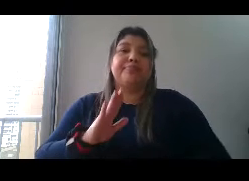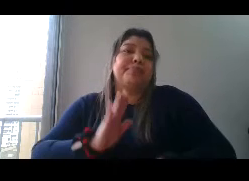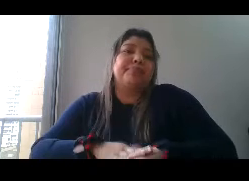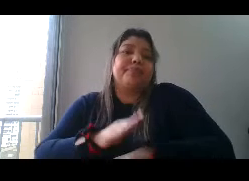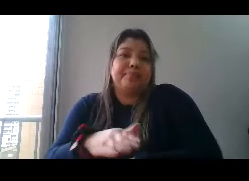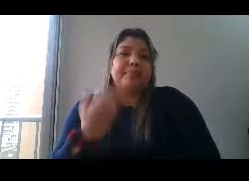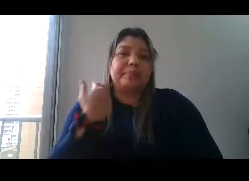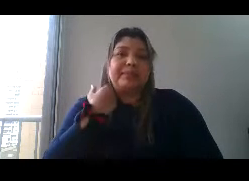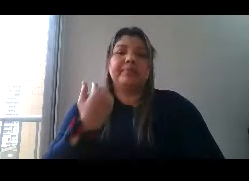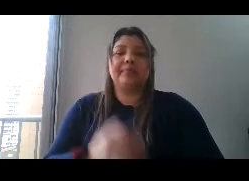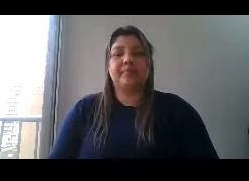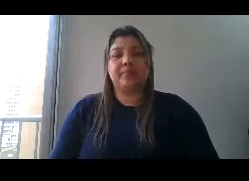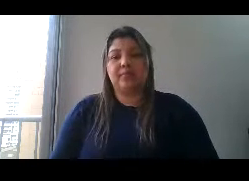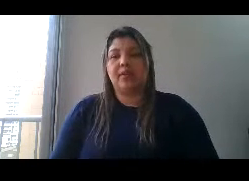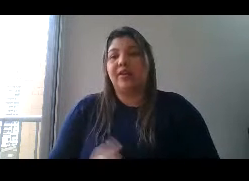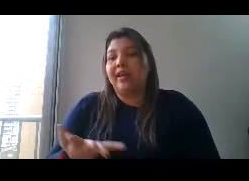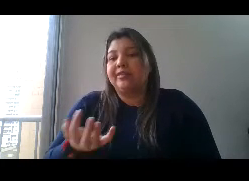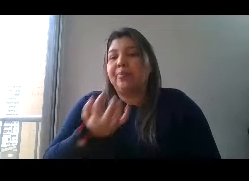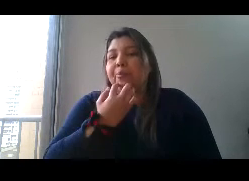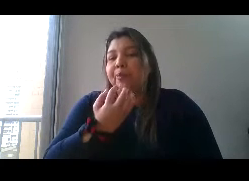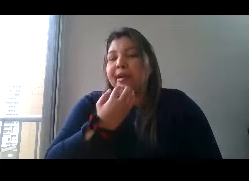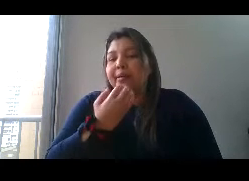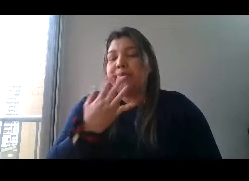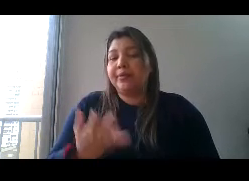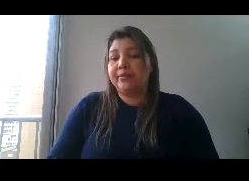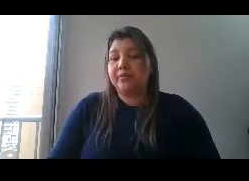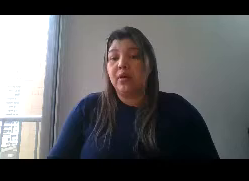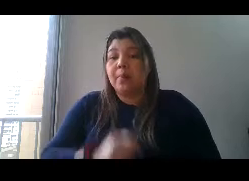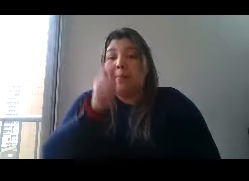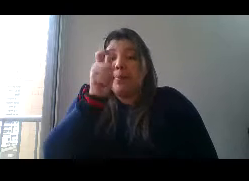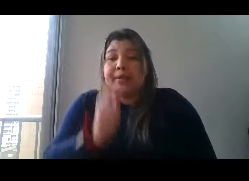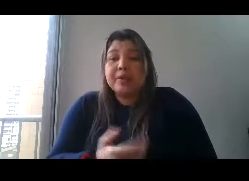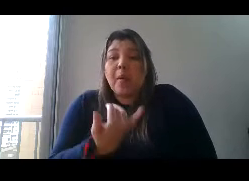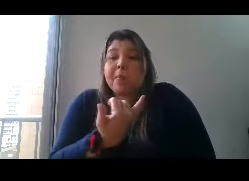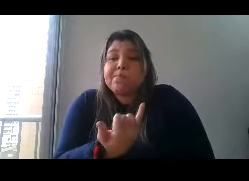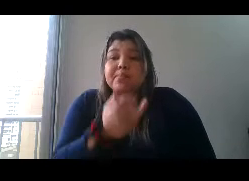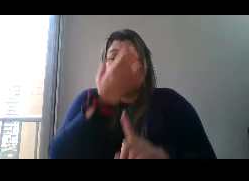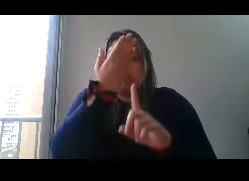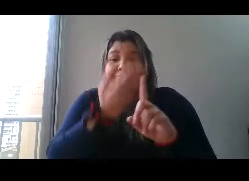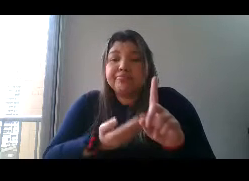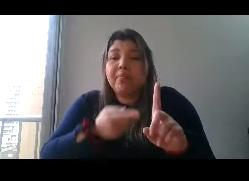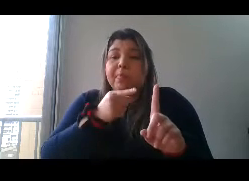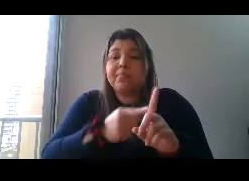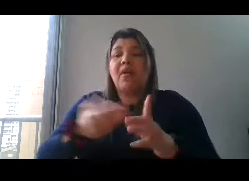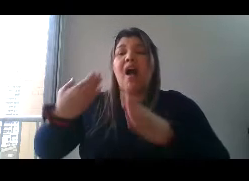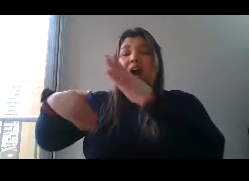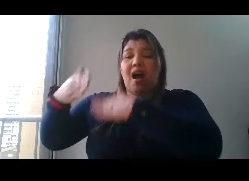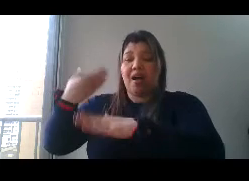Y le ponía el ejemplo de esa persona que ya tiene una condición de salud porque tiene una enfermedad de base,